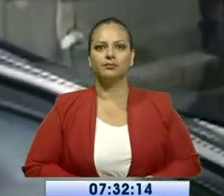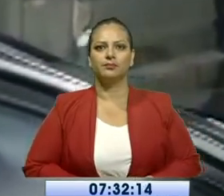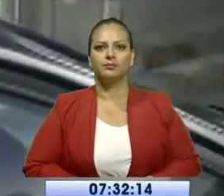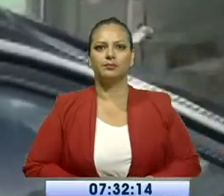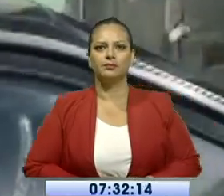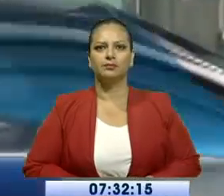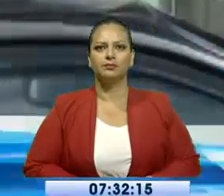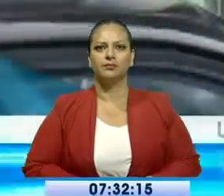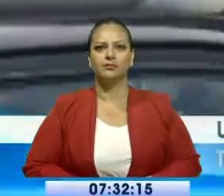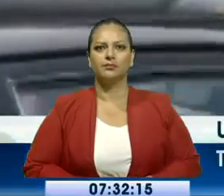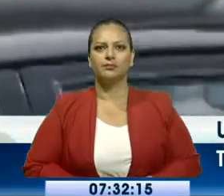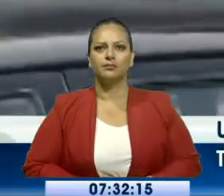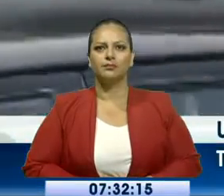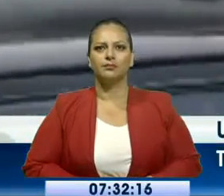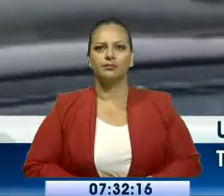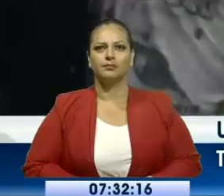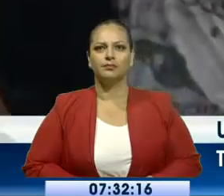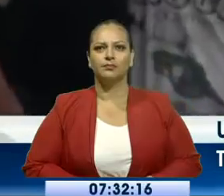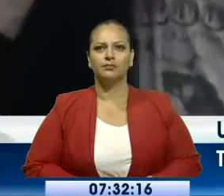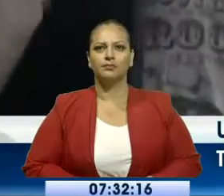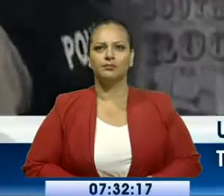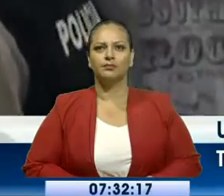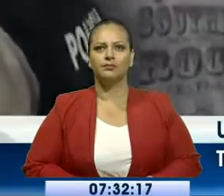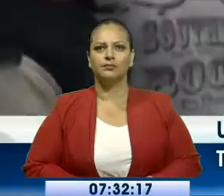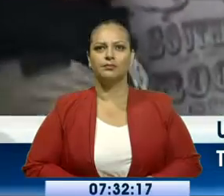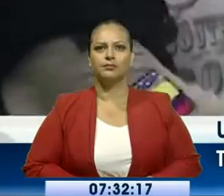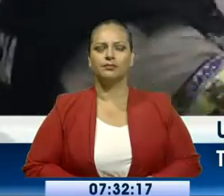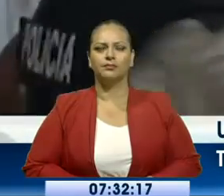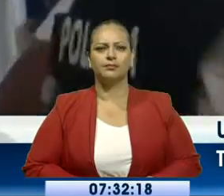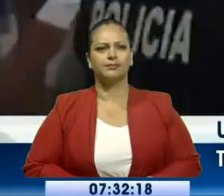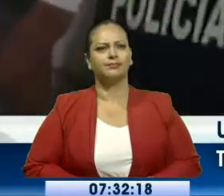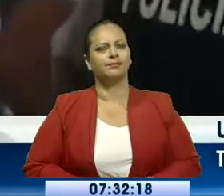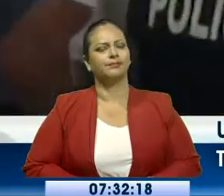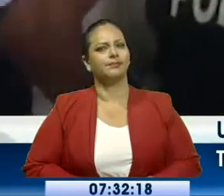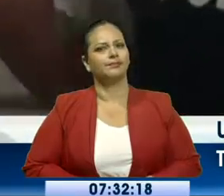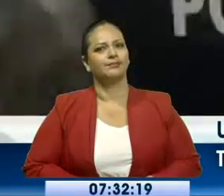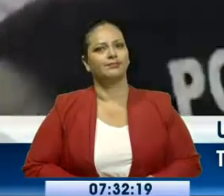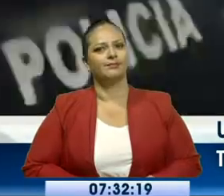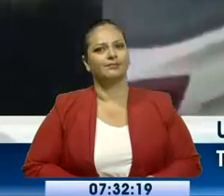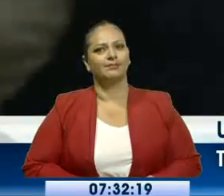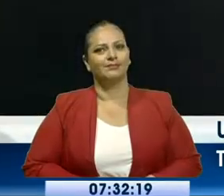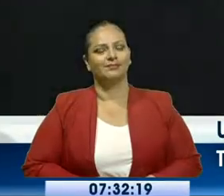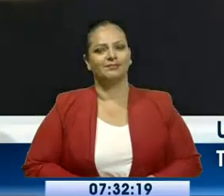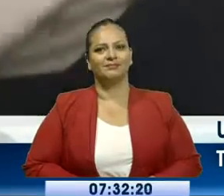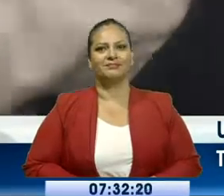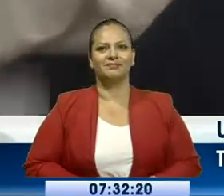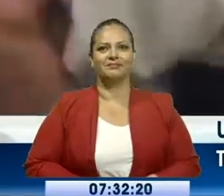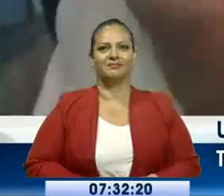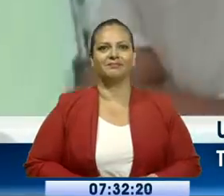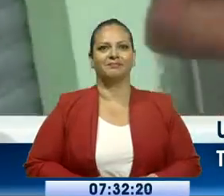Así es como reaccionó el hermano de la mujer de 21 años oriunda de Venezuela contra el presunto homicida,